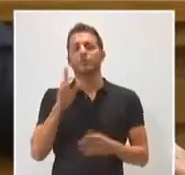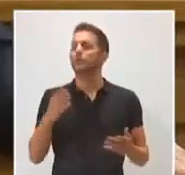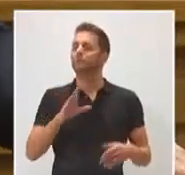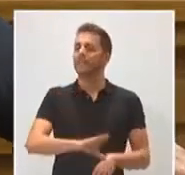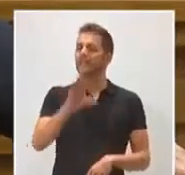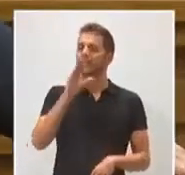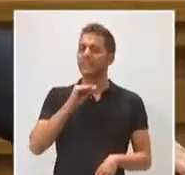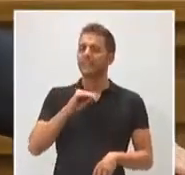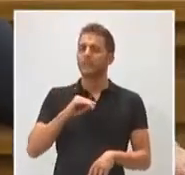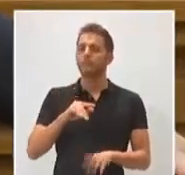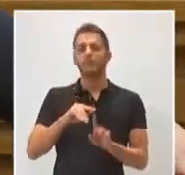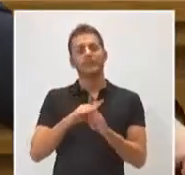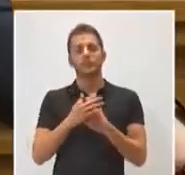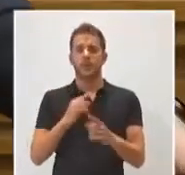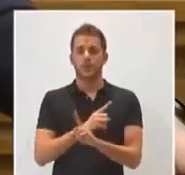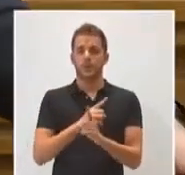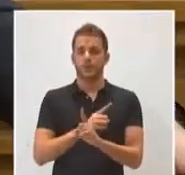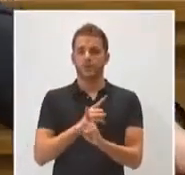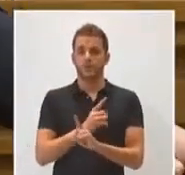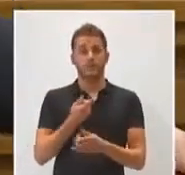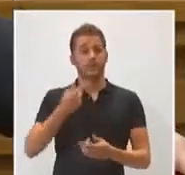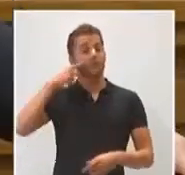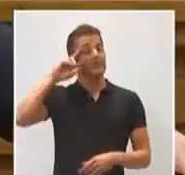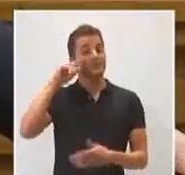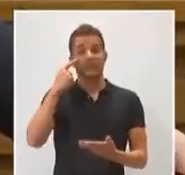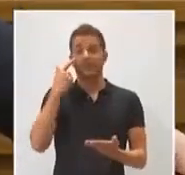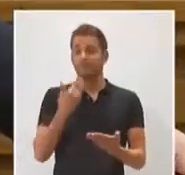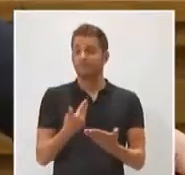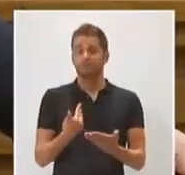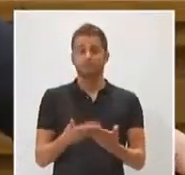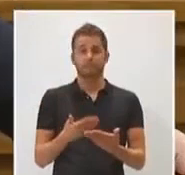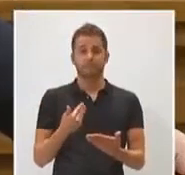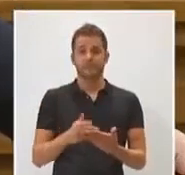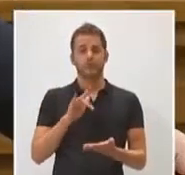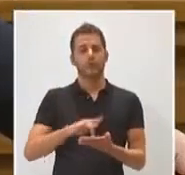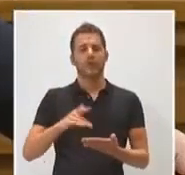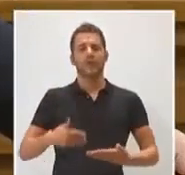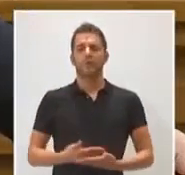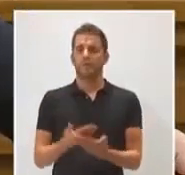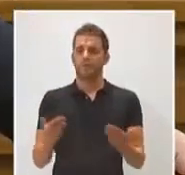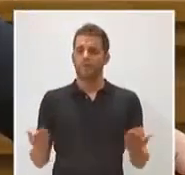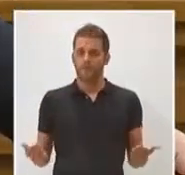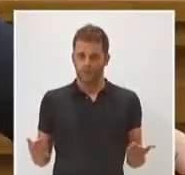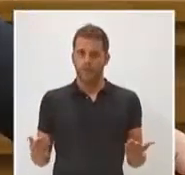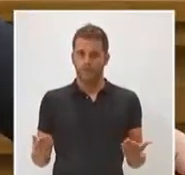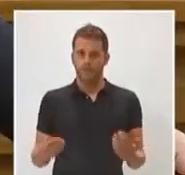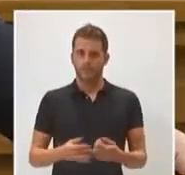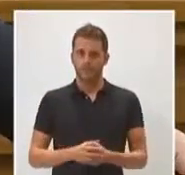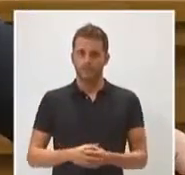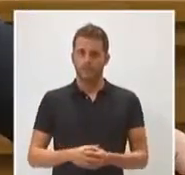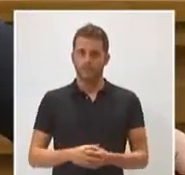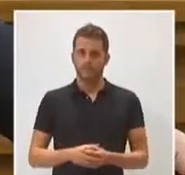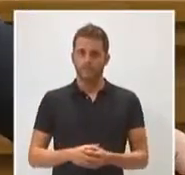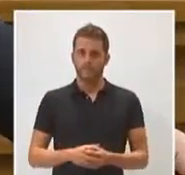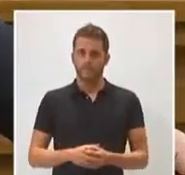pero la experiencia avaló un poco la posición de confianza que hemos ido teniendo muchos y es más